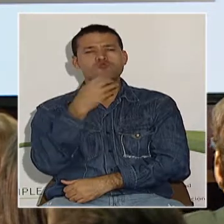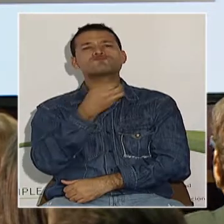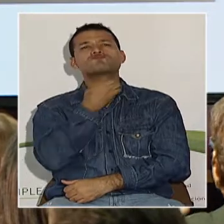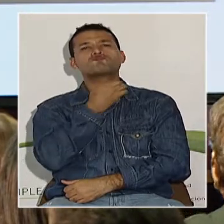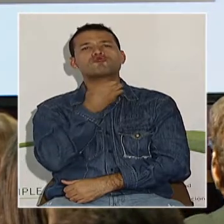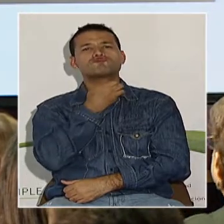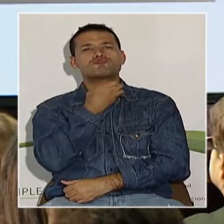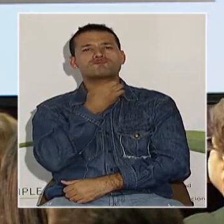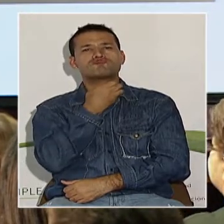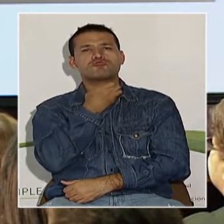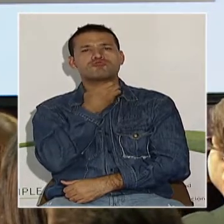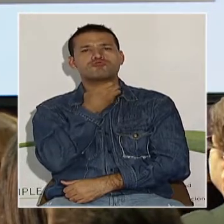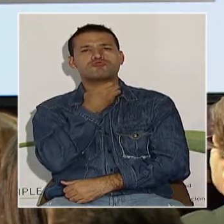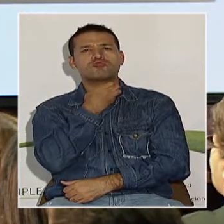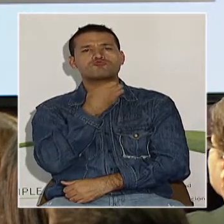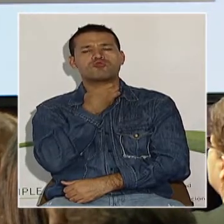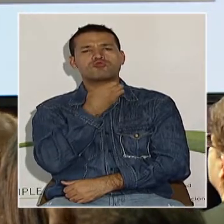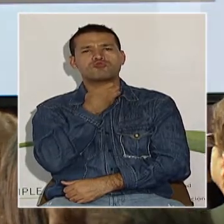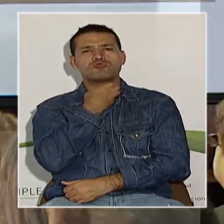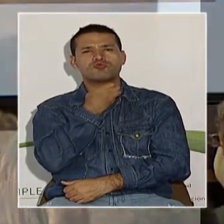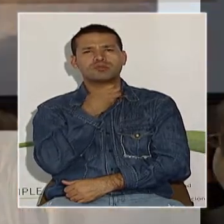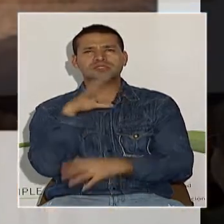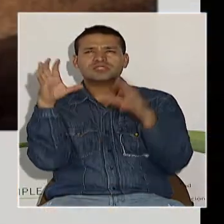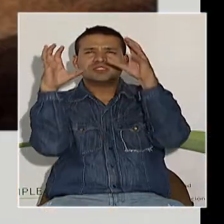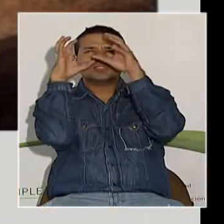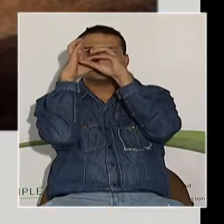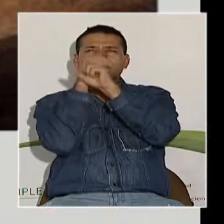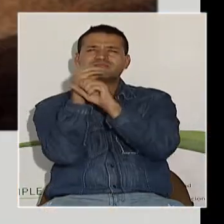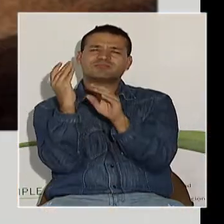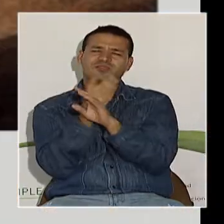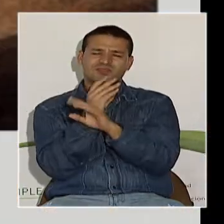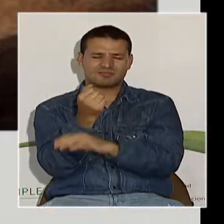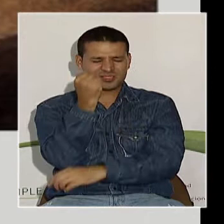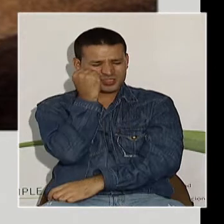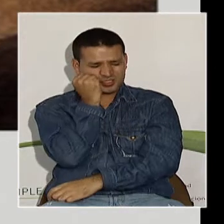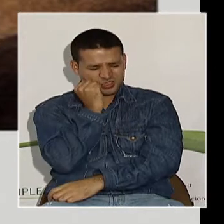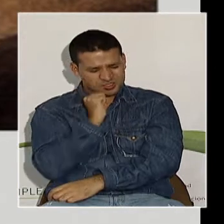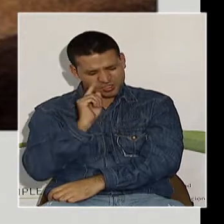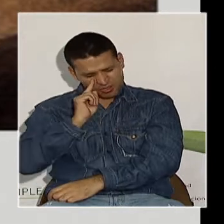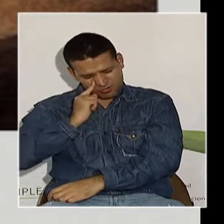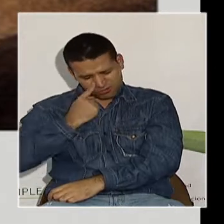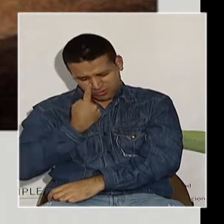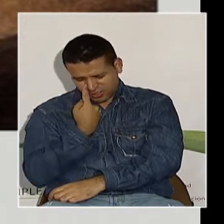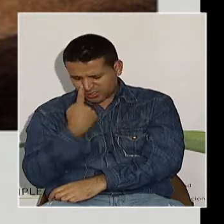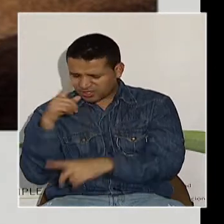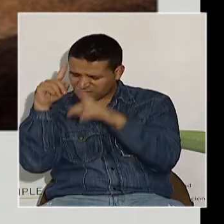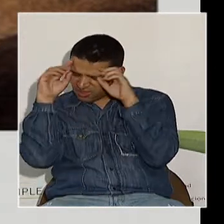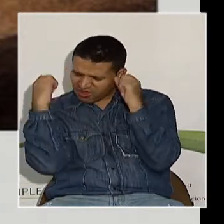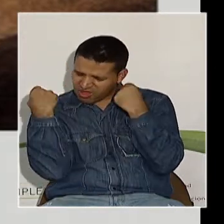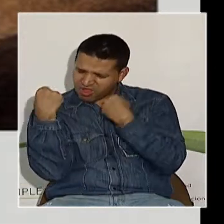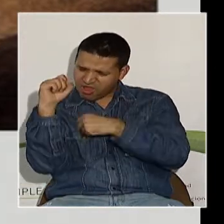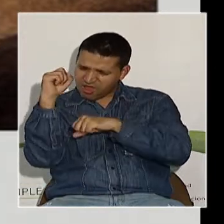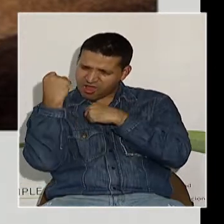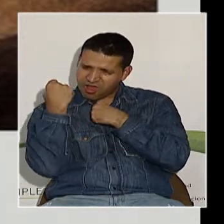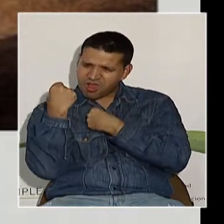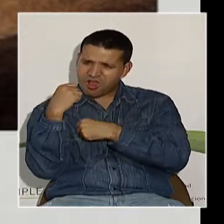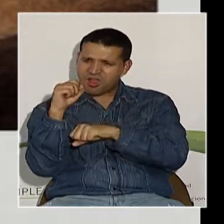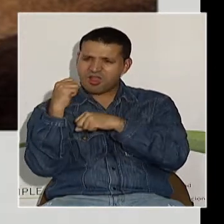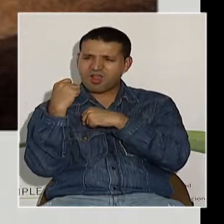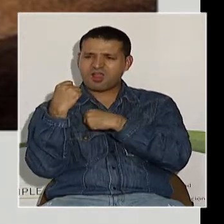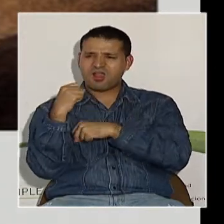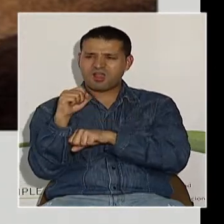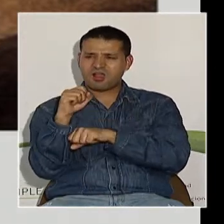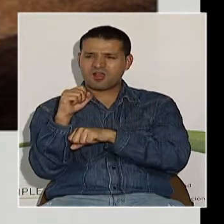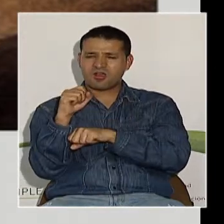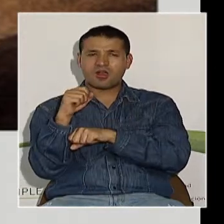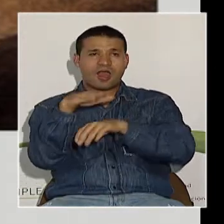Dicen que lo pintó en una época muy oscura de su vida en que estaba triste, desesperado, Y así muchas veces nos pasa cuando un paciente se enfrenta